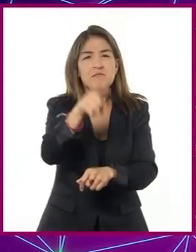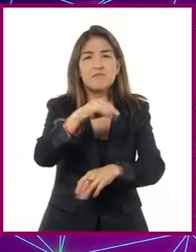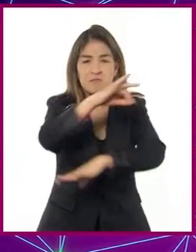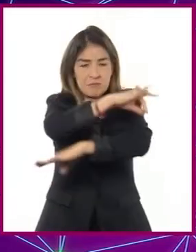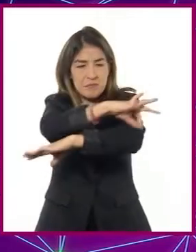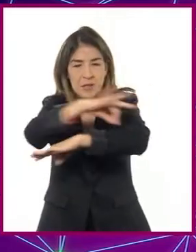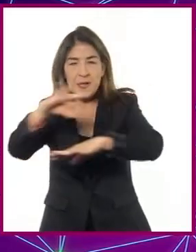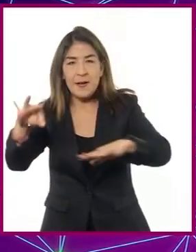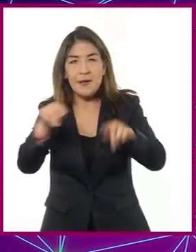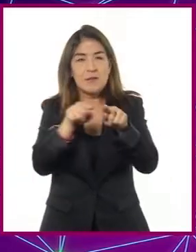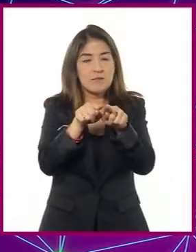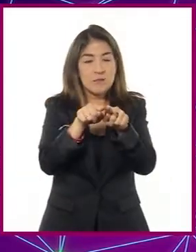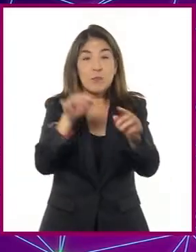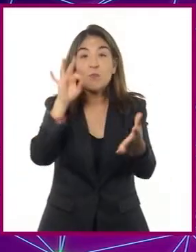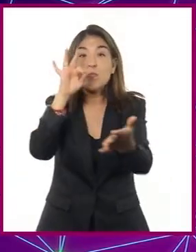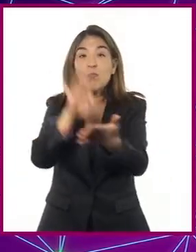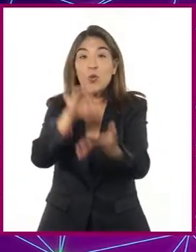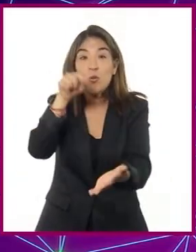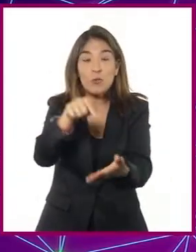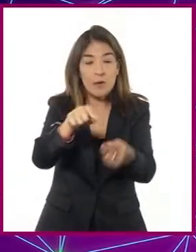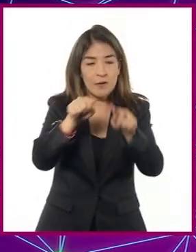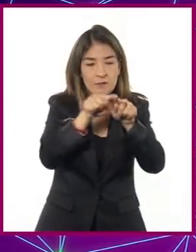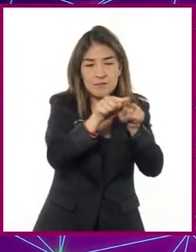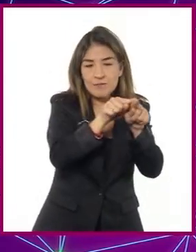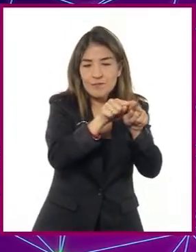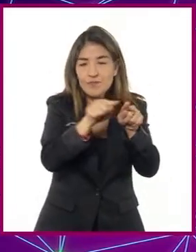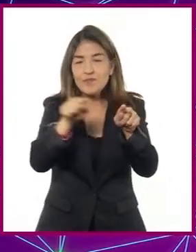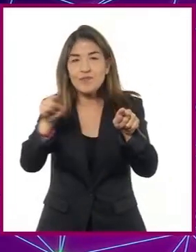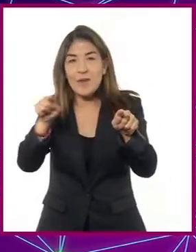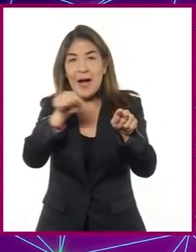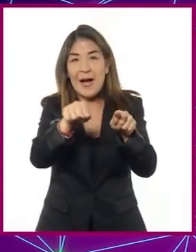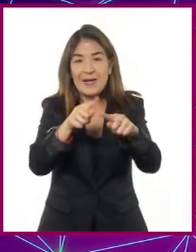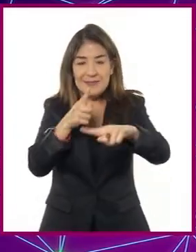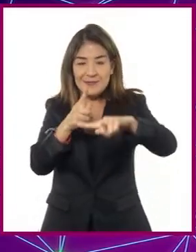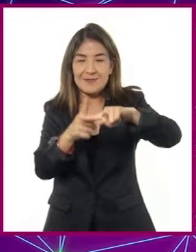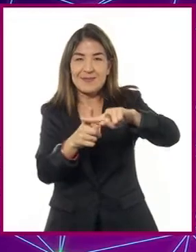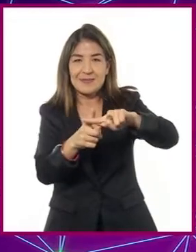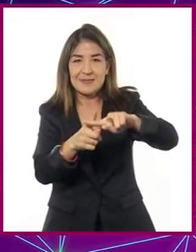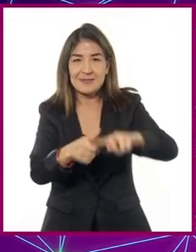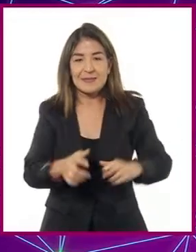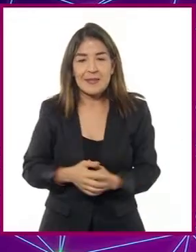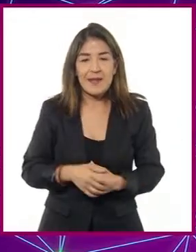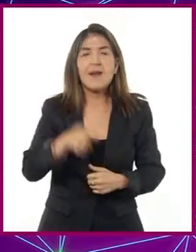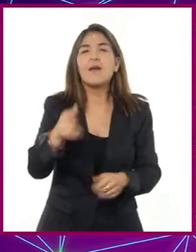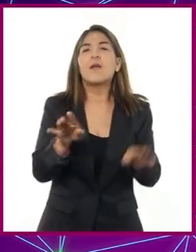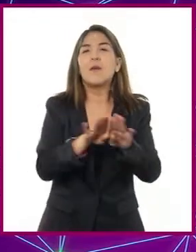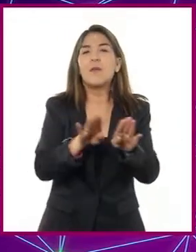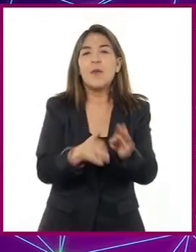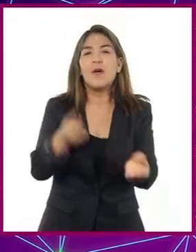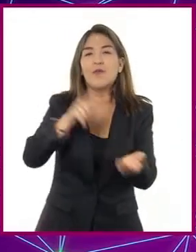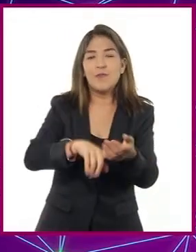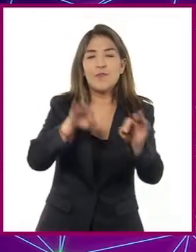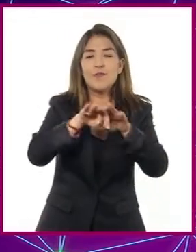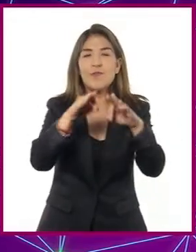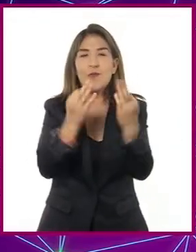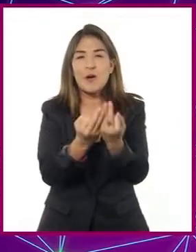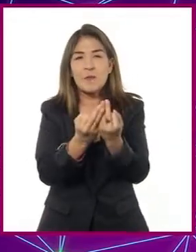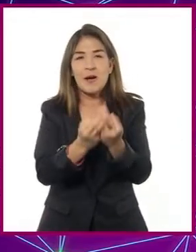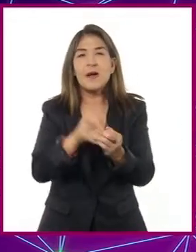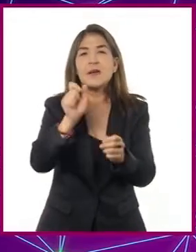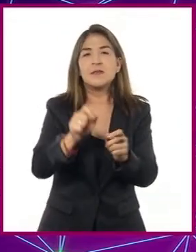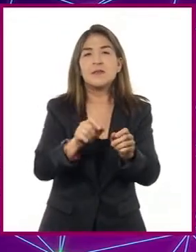trazada y pasa por el centro y limitada en ambos sentidos por